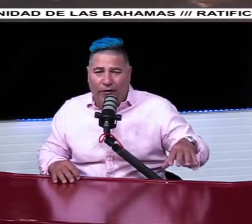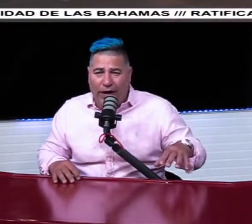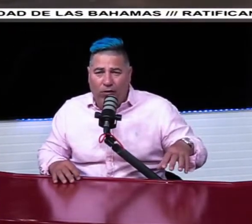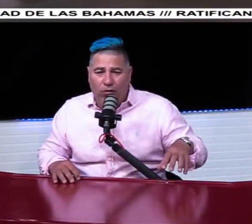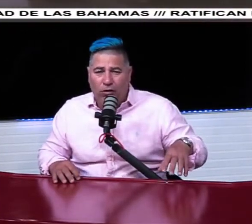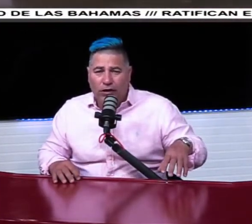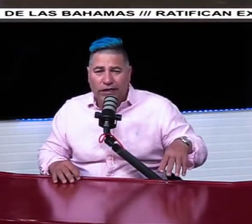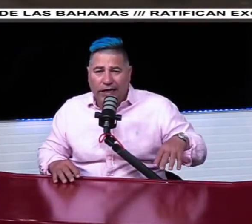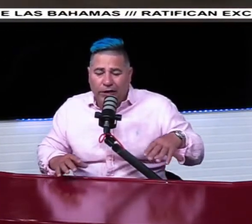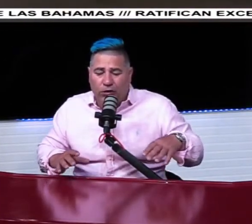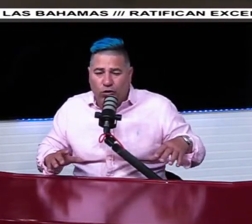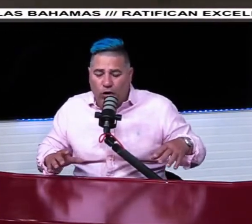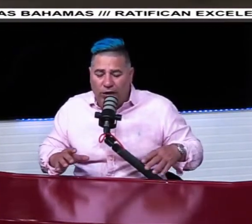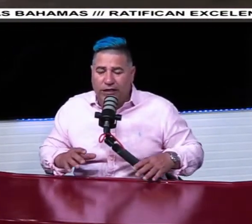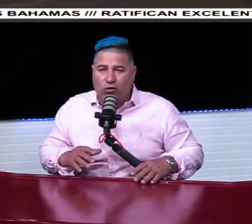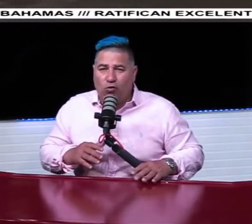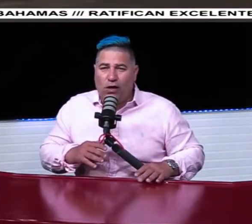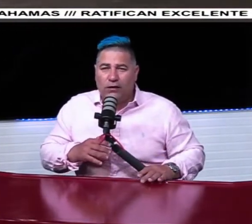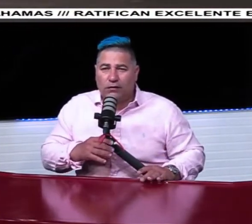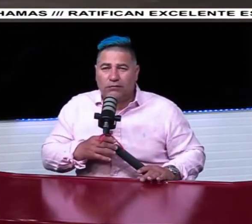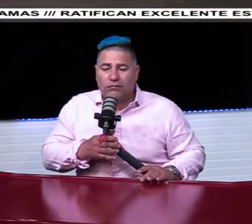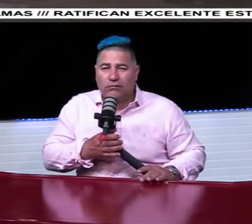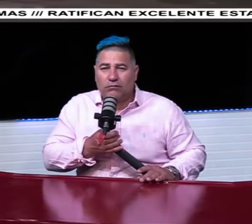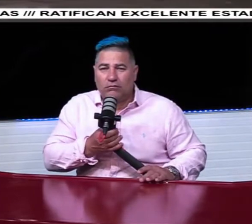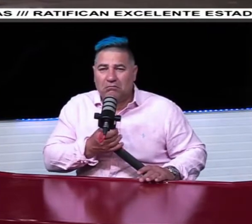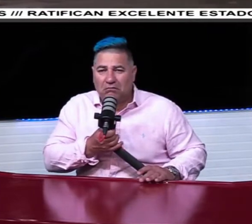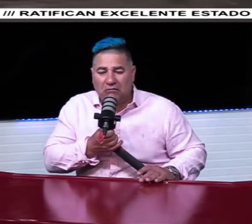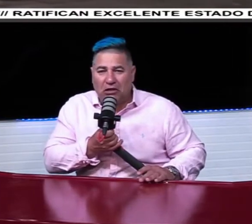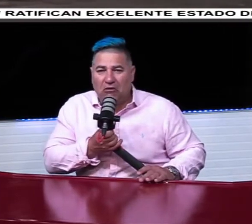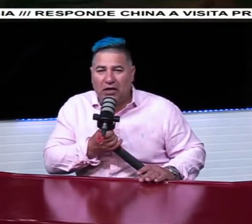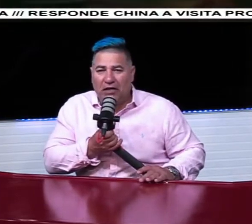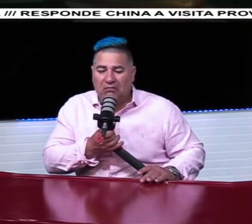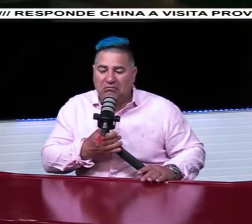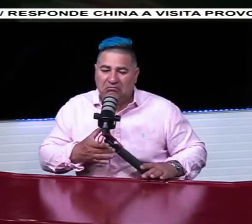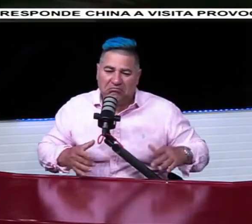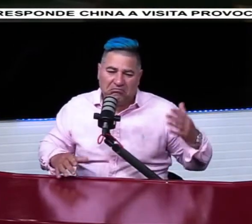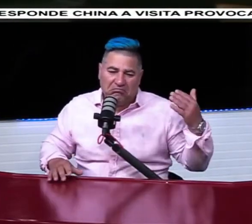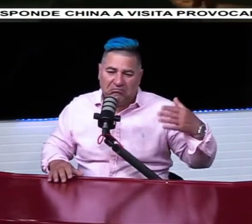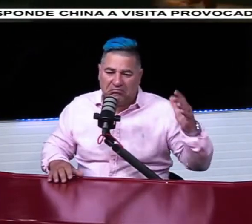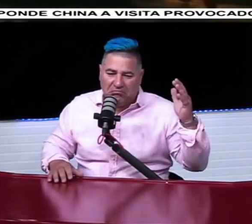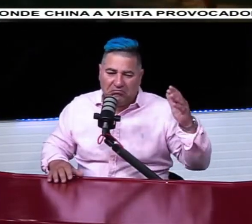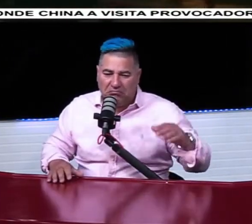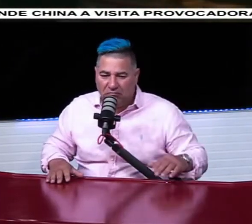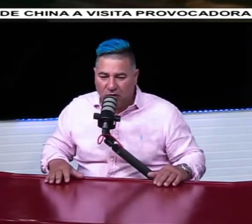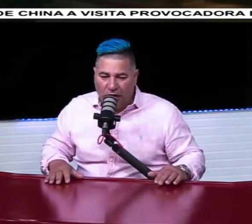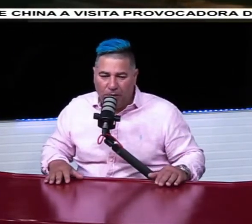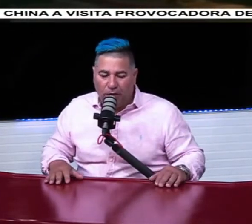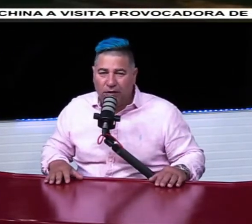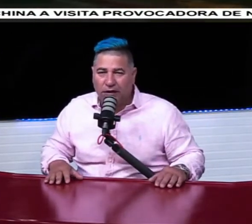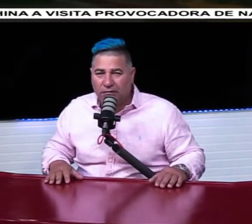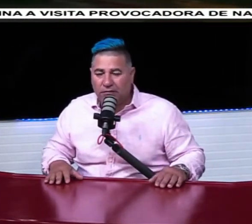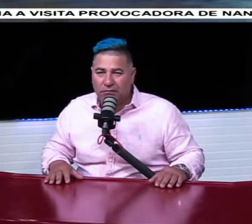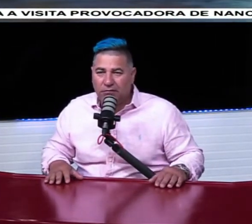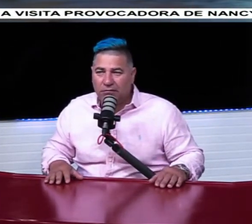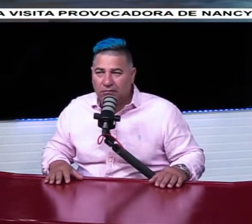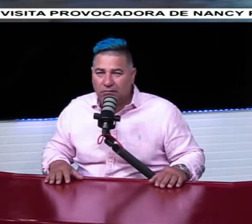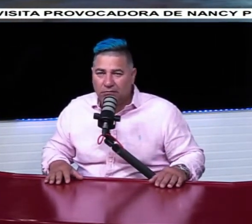que veo, que digo, esto no puede ser Cuba. Y el gobierno no les importa.